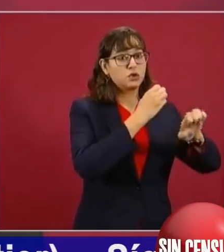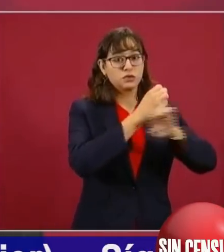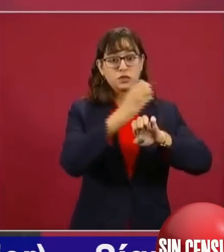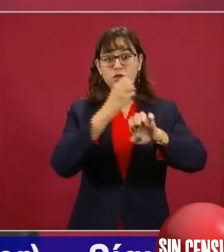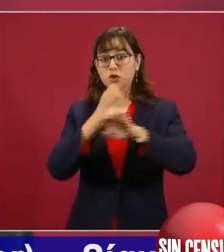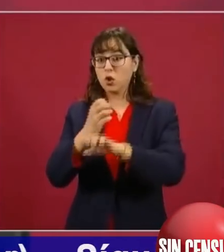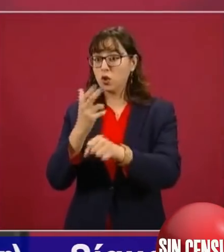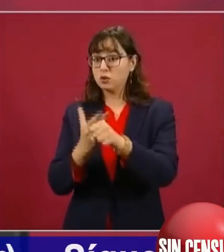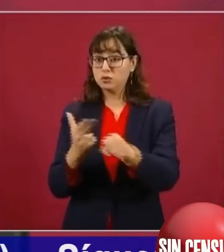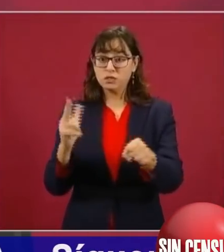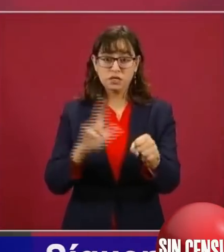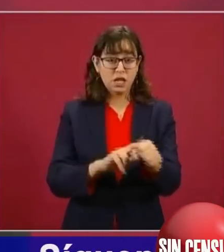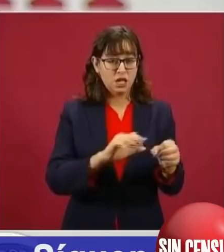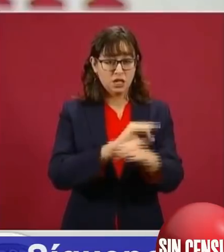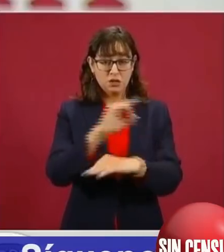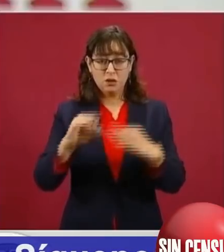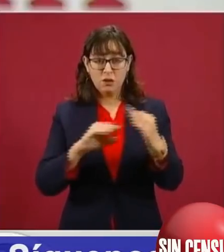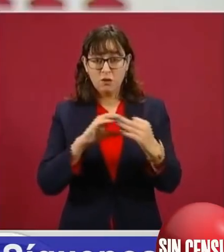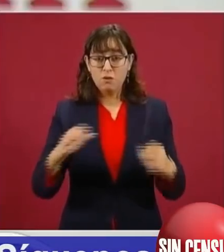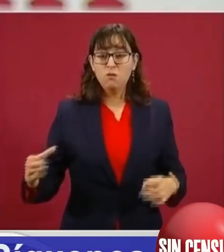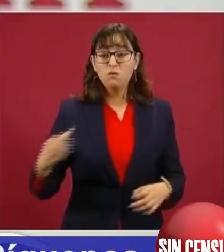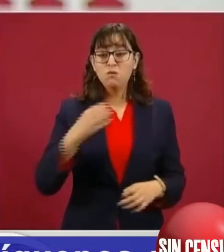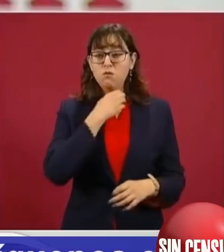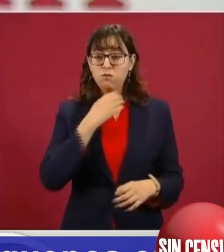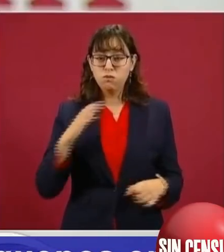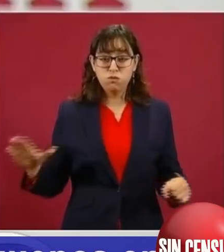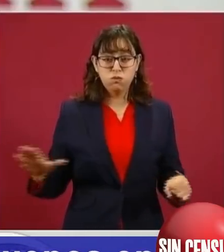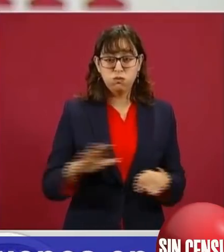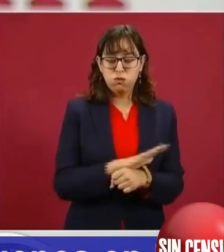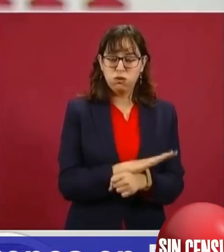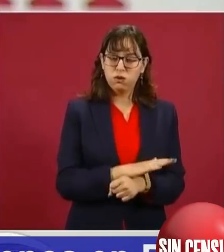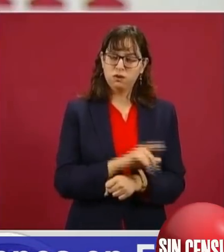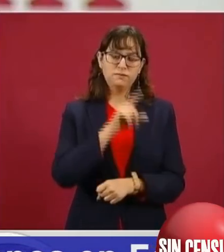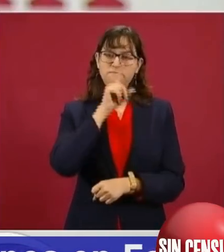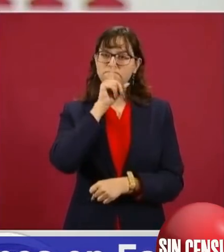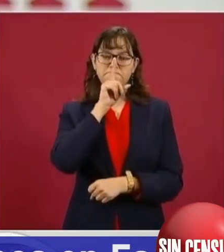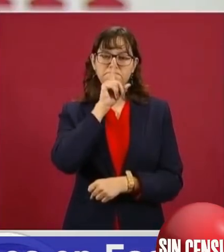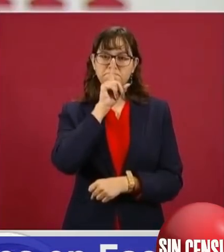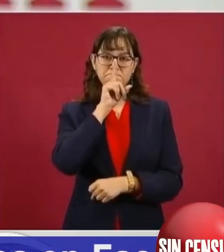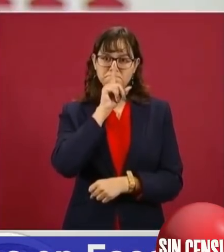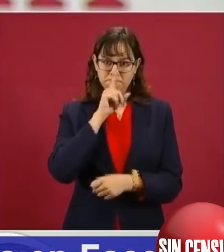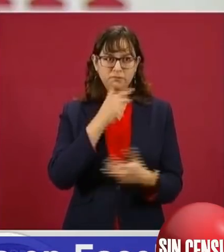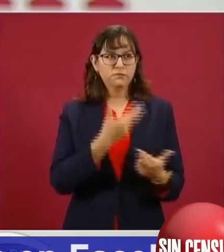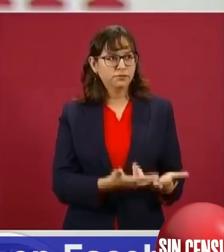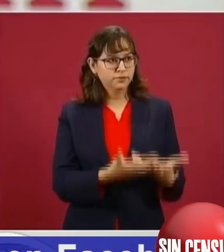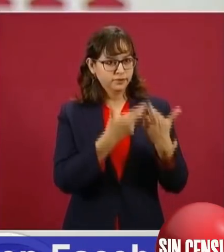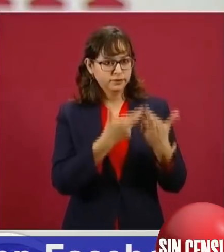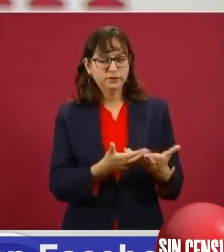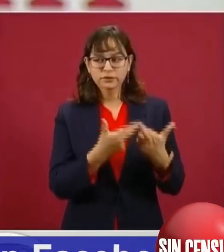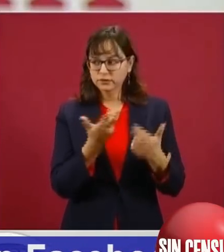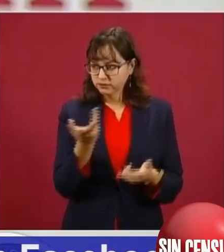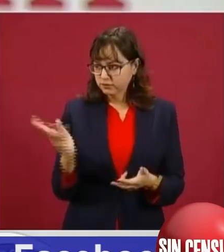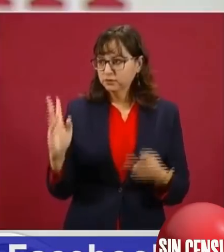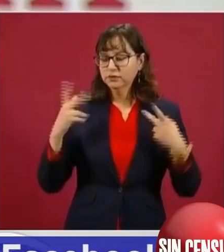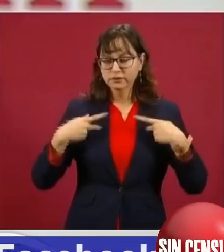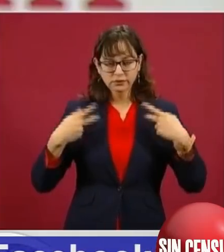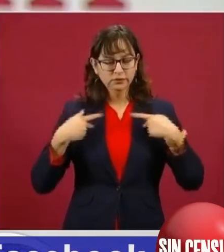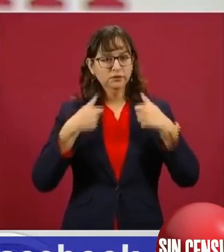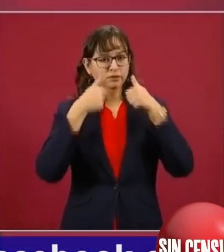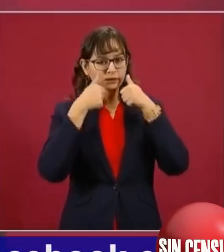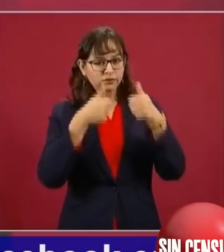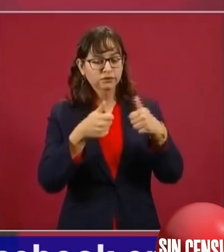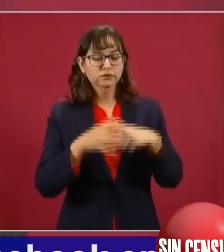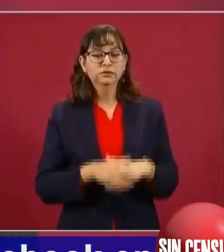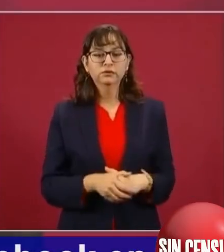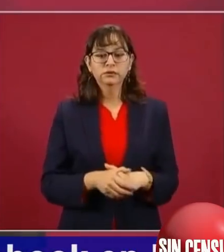estuvieran llenos todos los hospitales. Y aquí aclaro una inquietud que a veces nos han expresado nuestras compañeras y compañeros